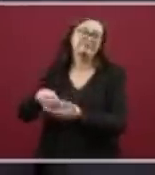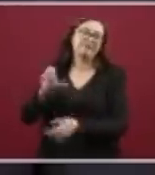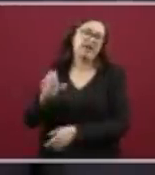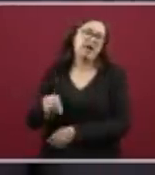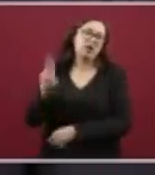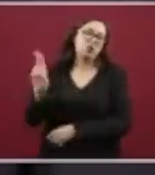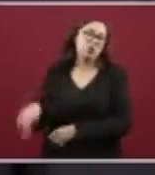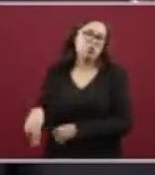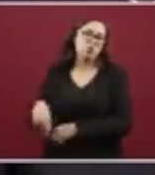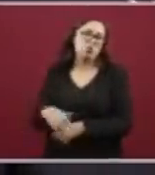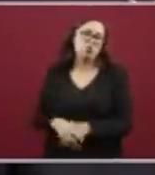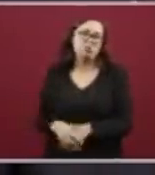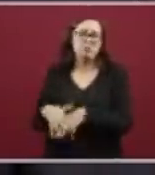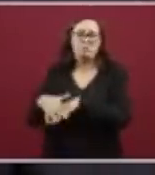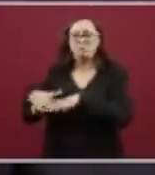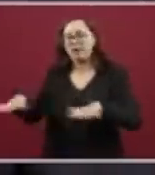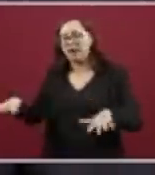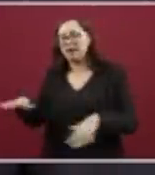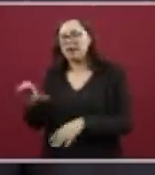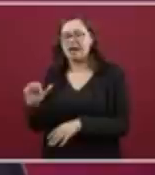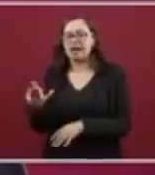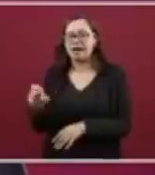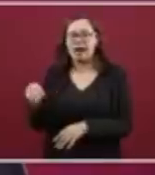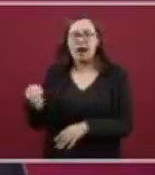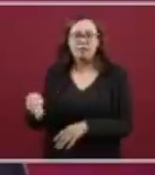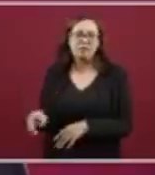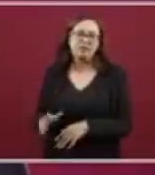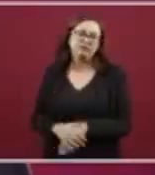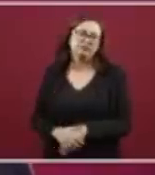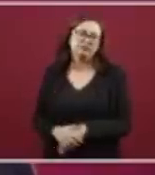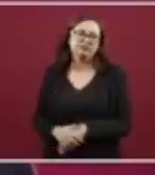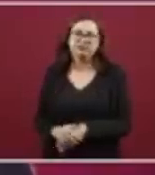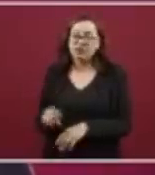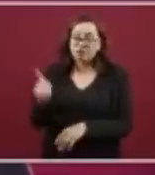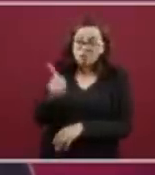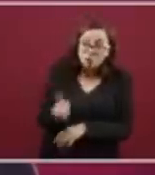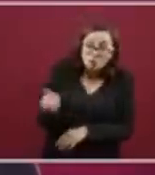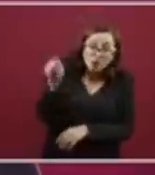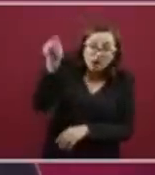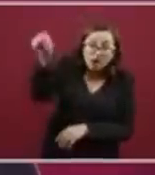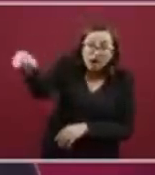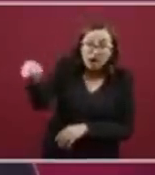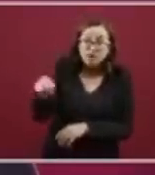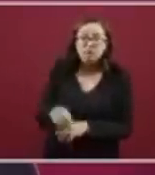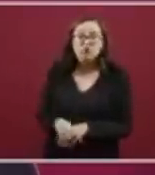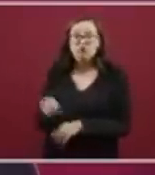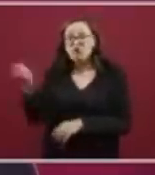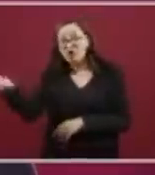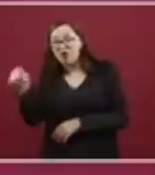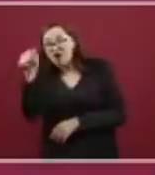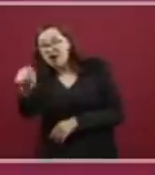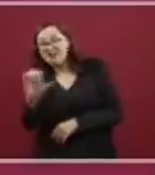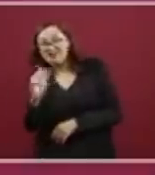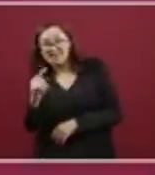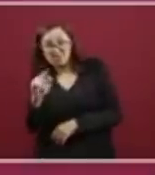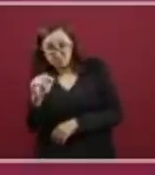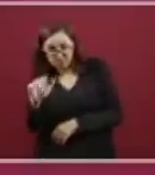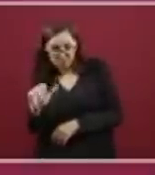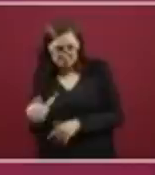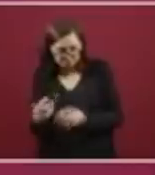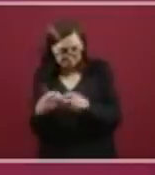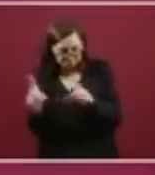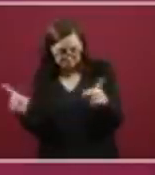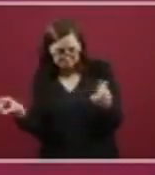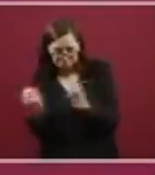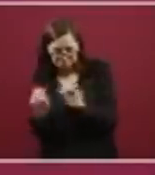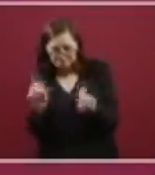no en Otompe Blanco, en Chetumal, no en